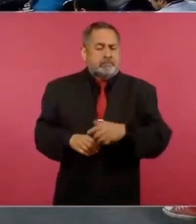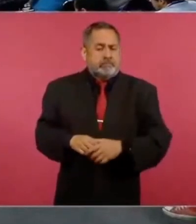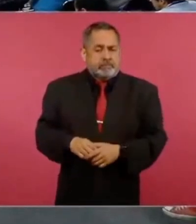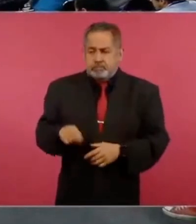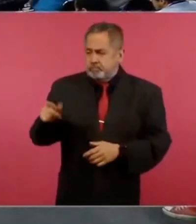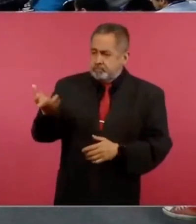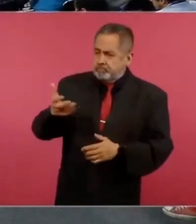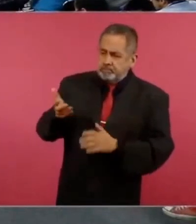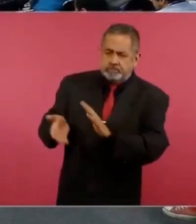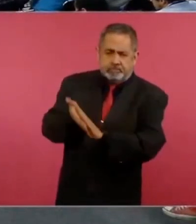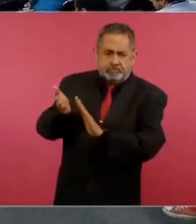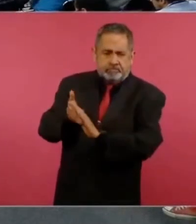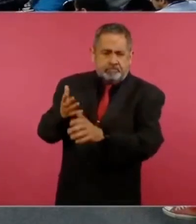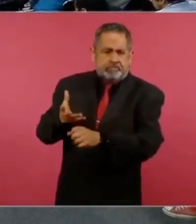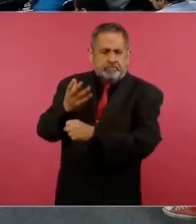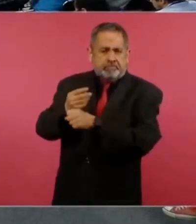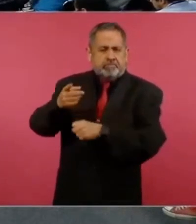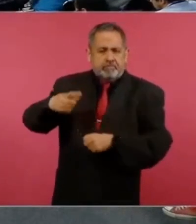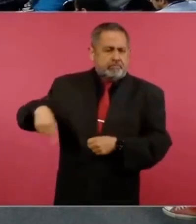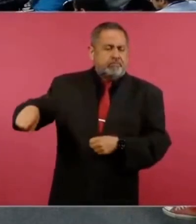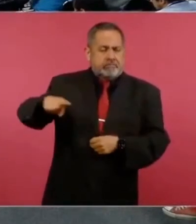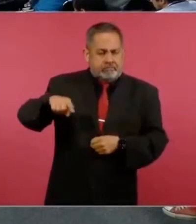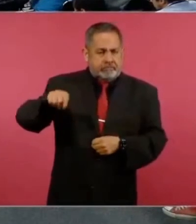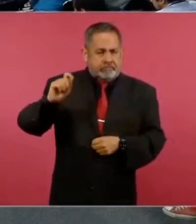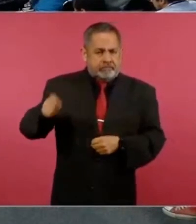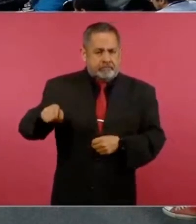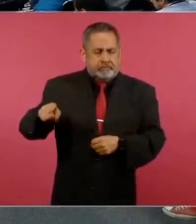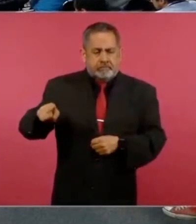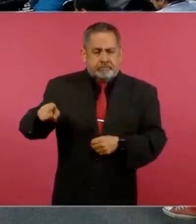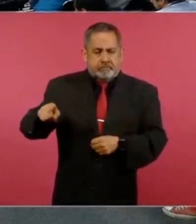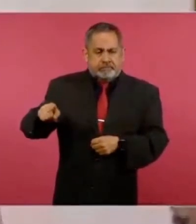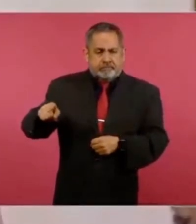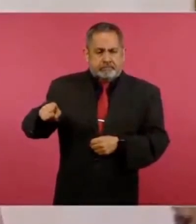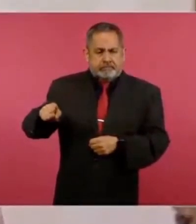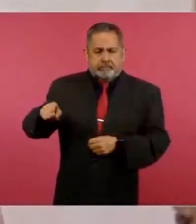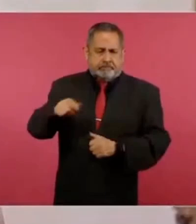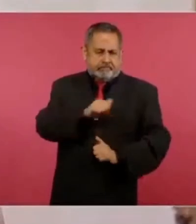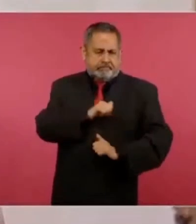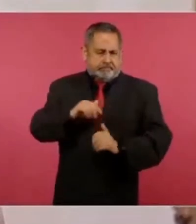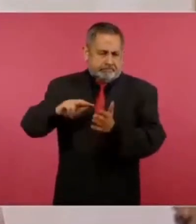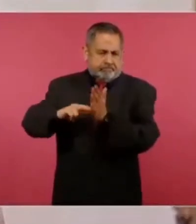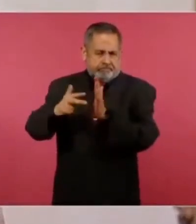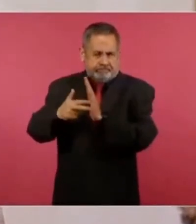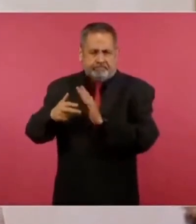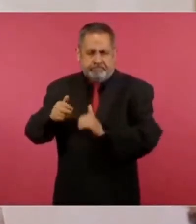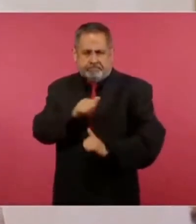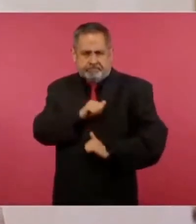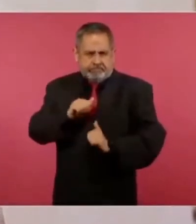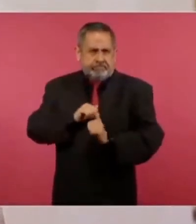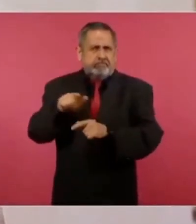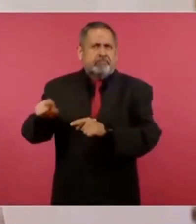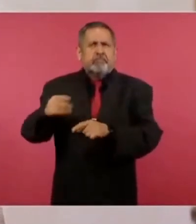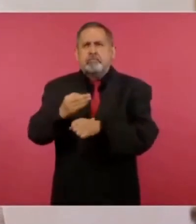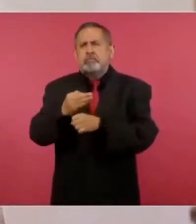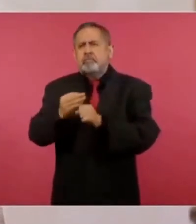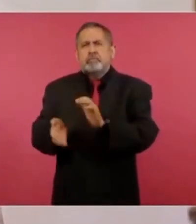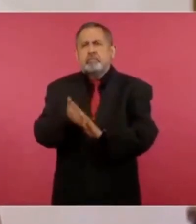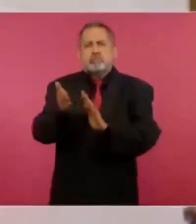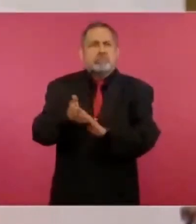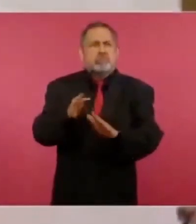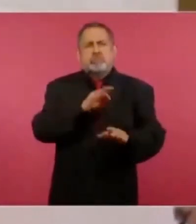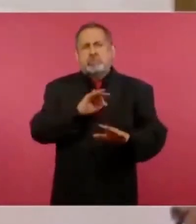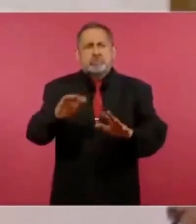han hecho los ingenieros militares? Estamos construyendo como